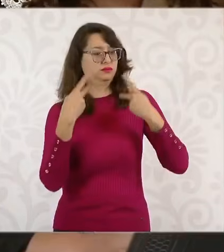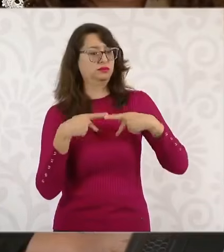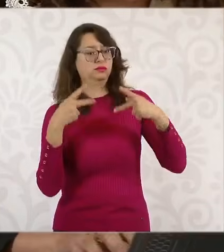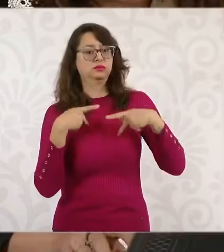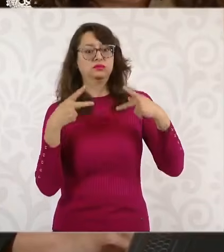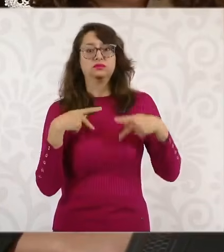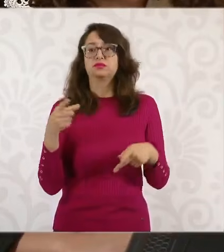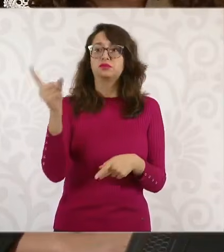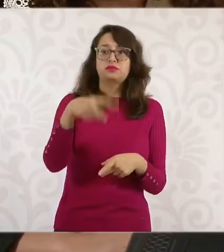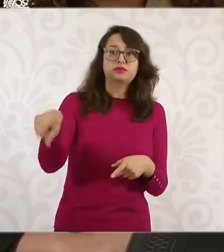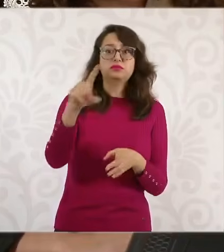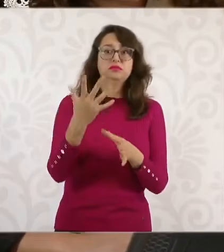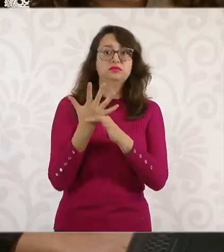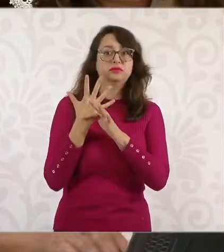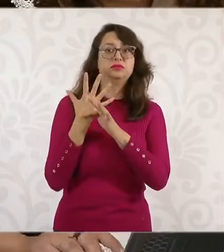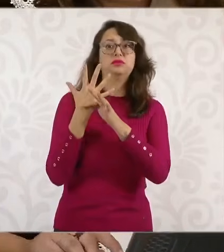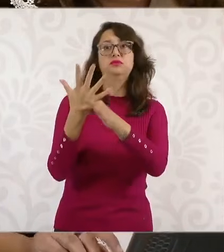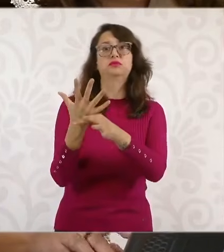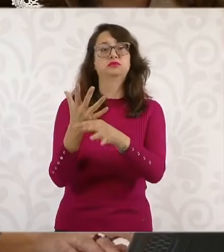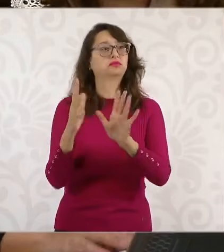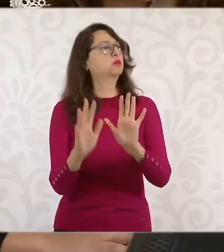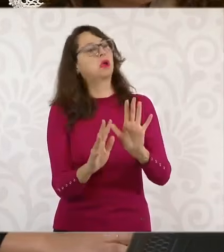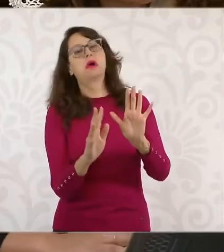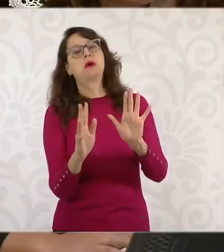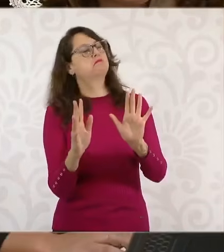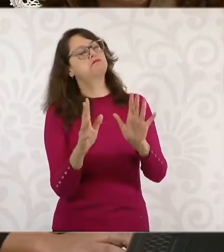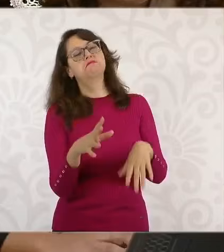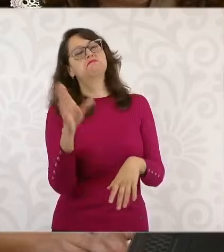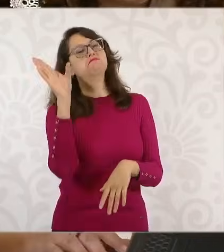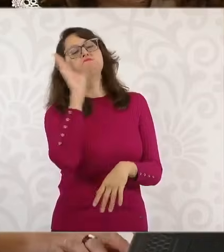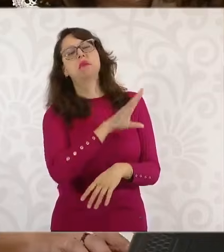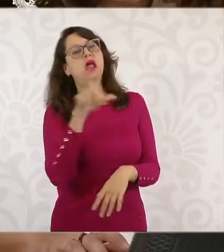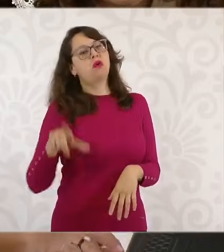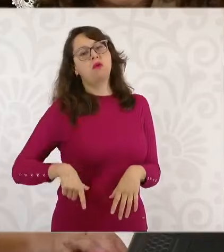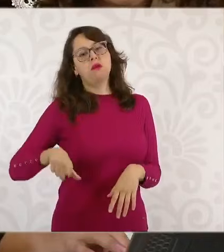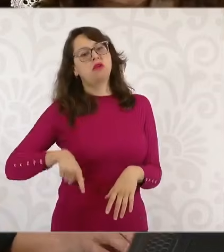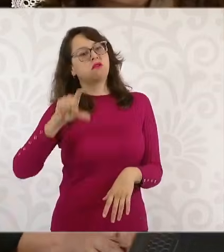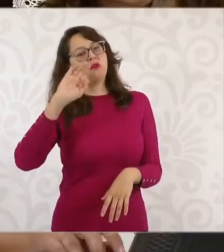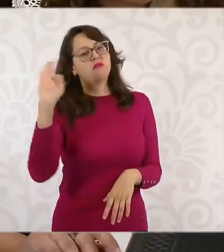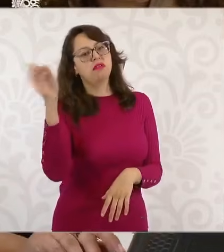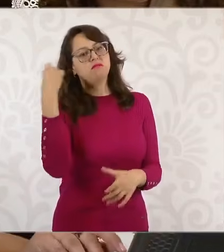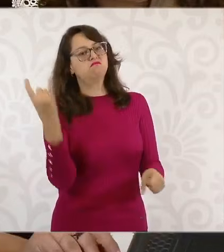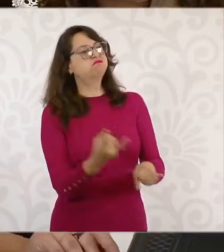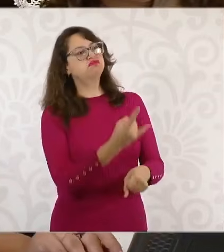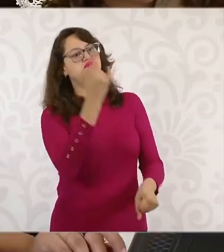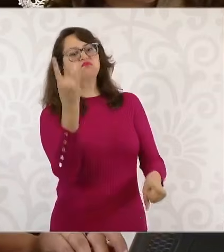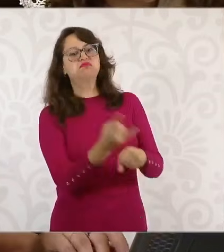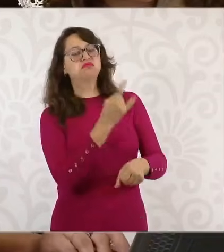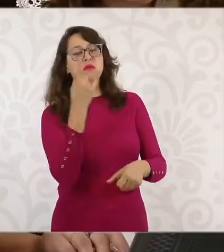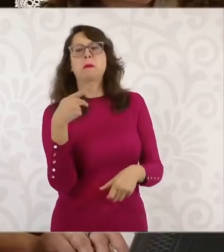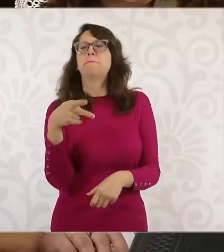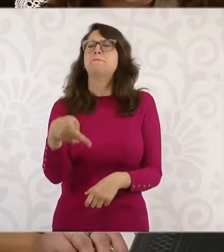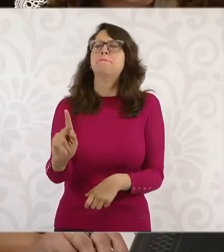de fracaso del gobierno federal. No comprendo bien el argumento, pero eso he leído en columnas. ¿Han ustedes medido la opinión pública al respecto